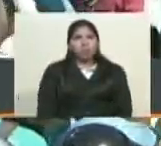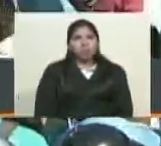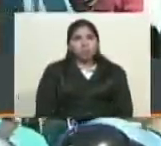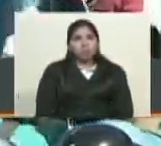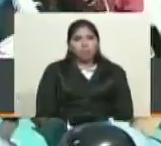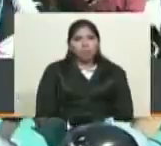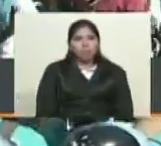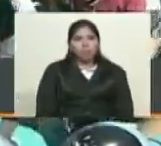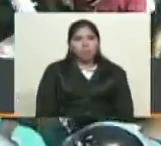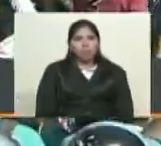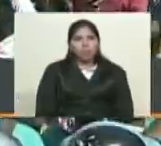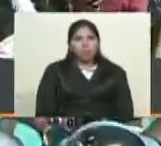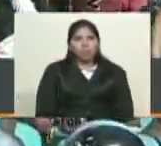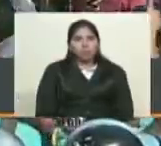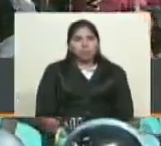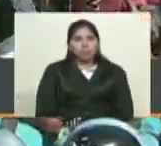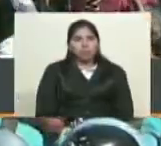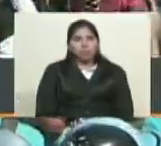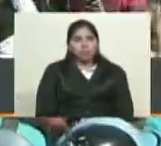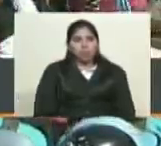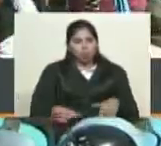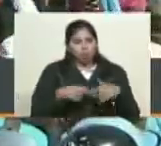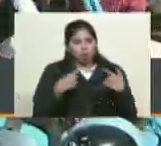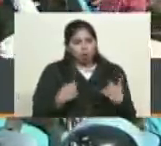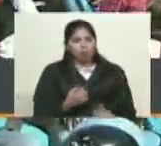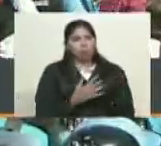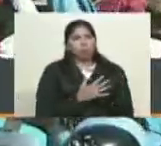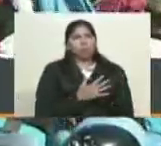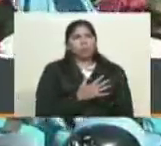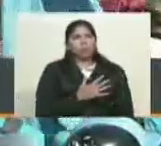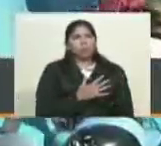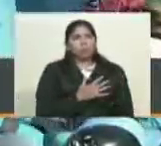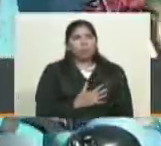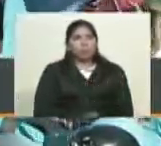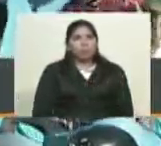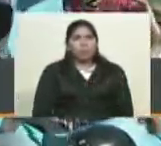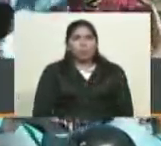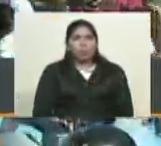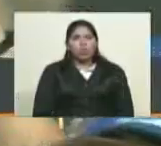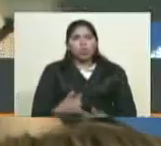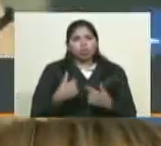Levanten el corazón de verdad, verdad, y digamos: juro por